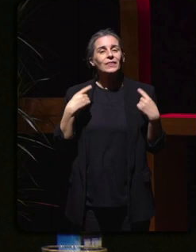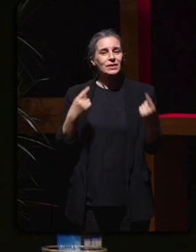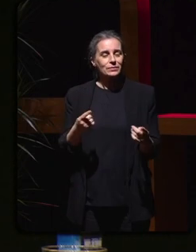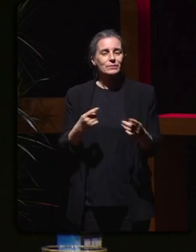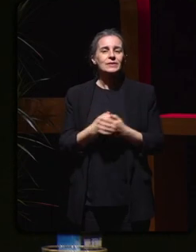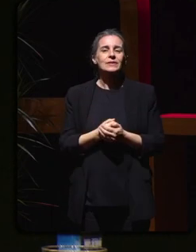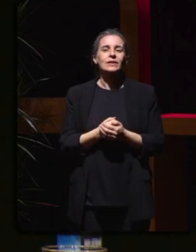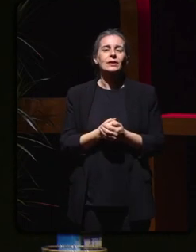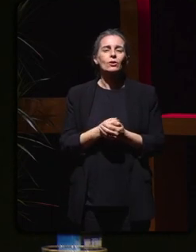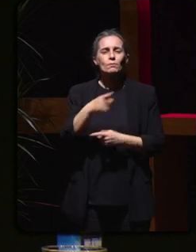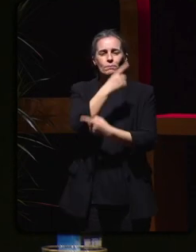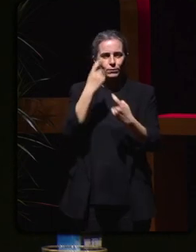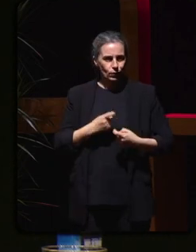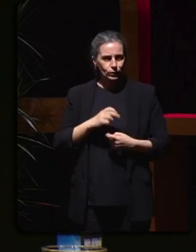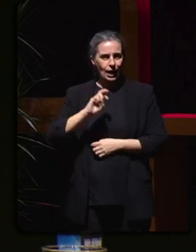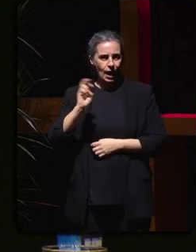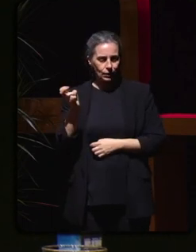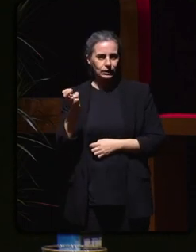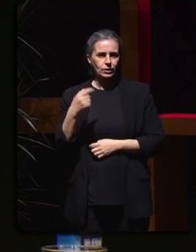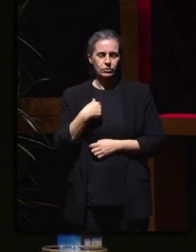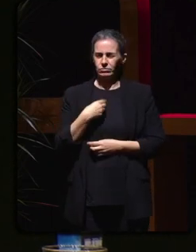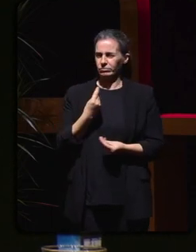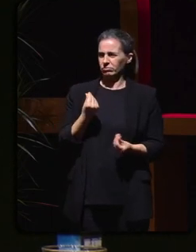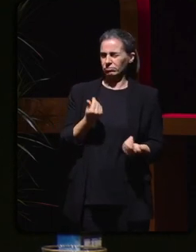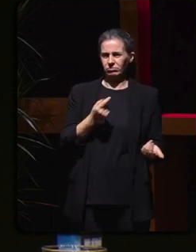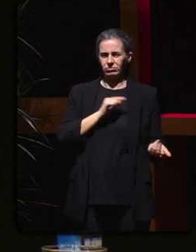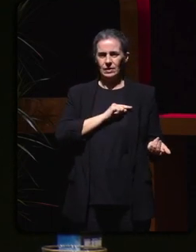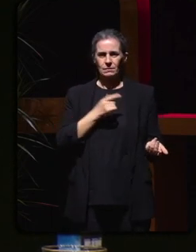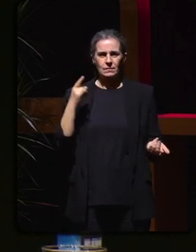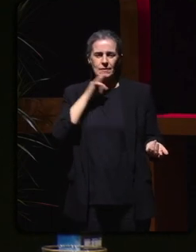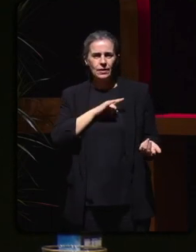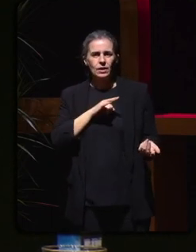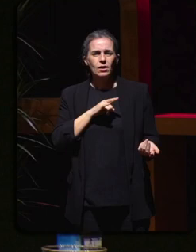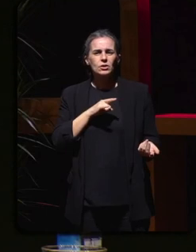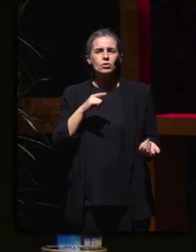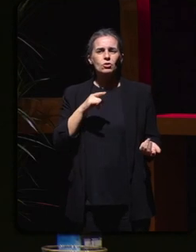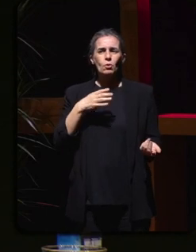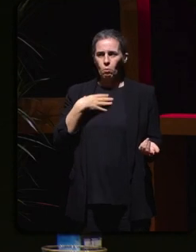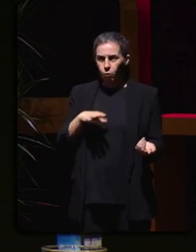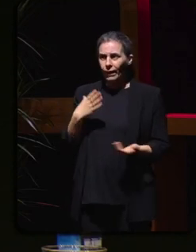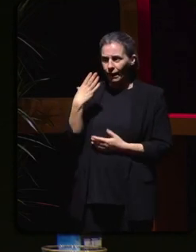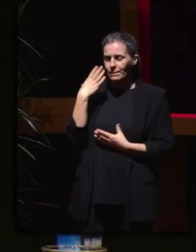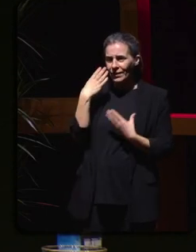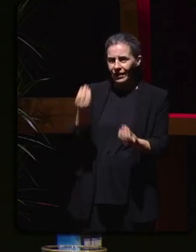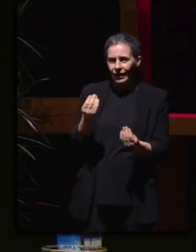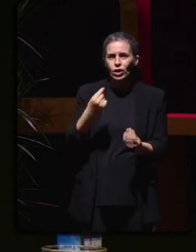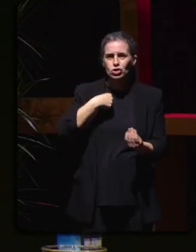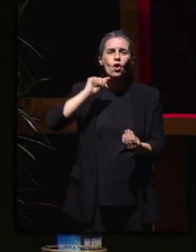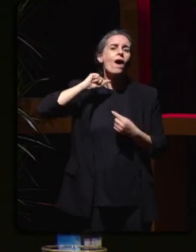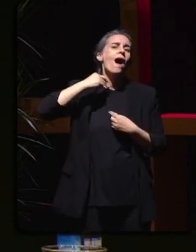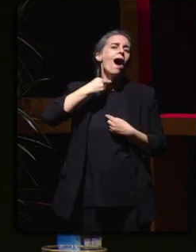me hicieron otra pregunta que me sentó muy mal y me dijeron Y te van a entender con el acento con tu acento andaluz